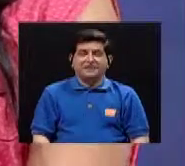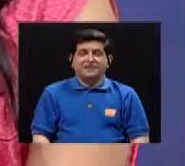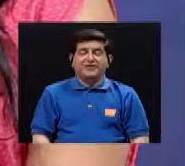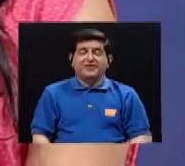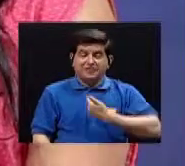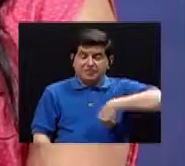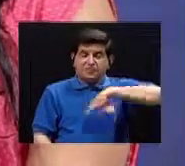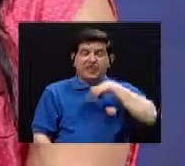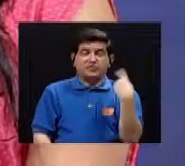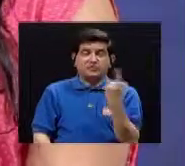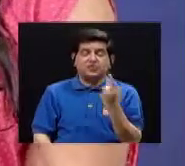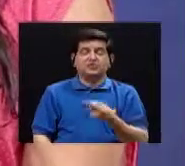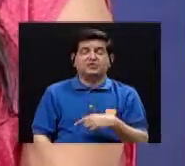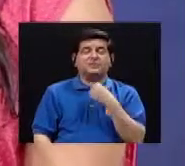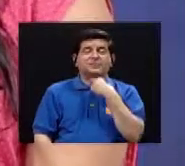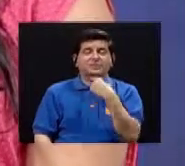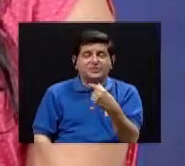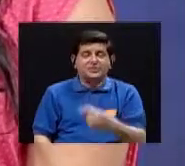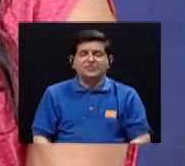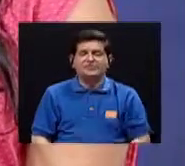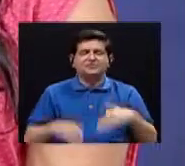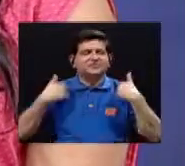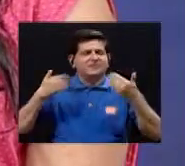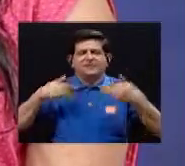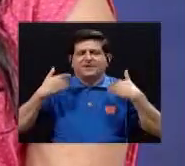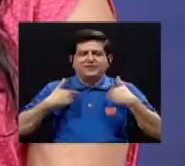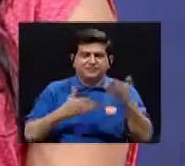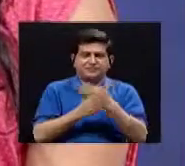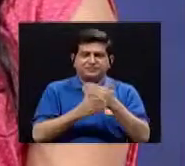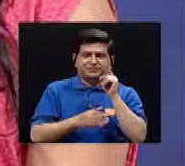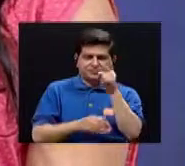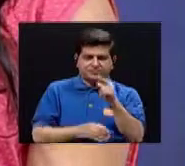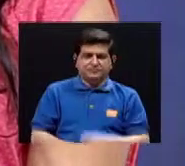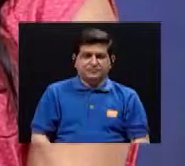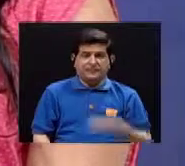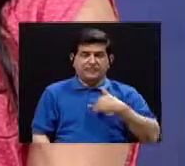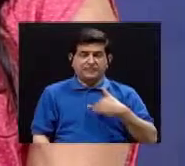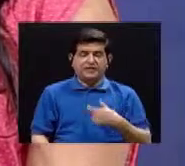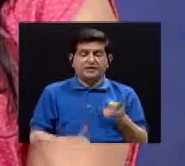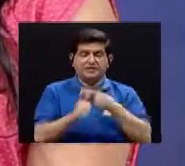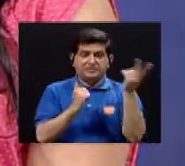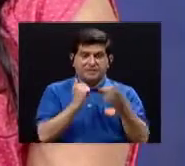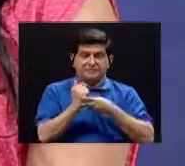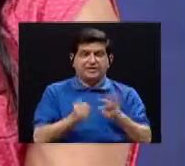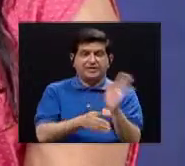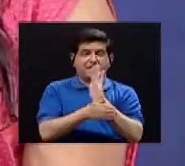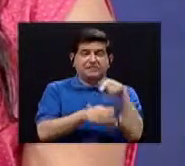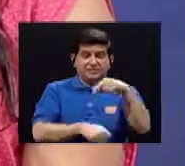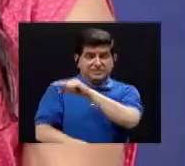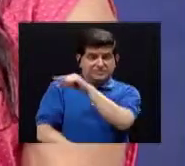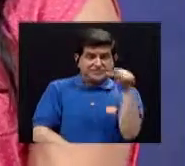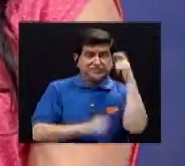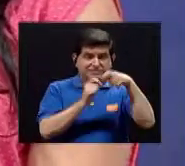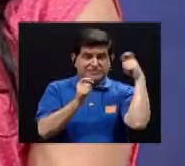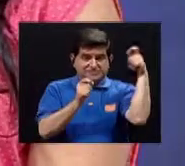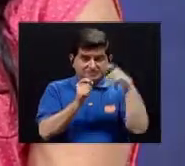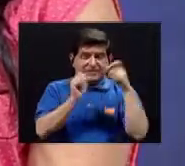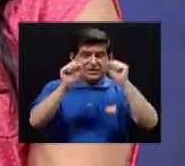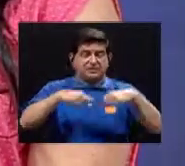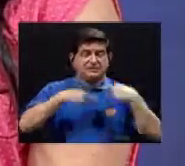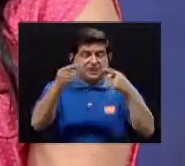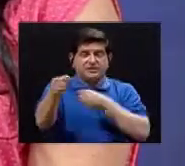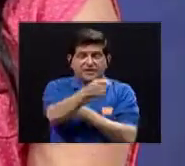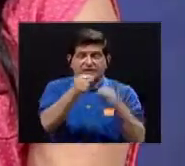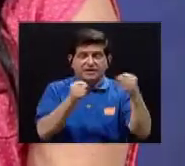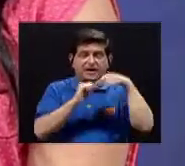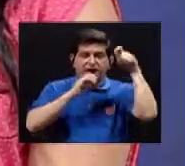nosotros siempre es un placer es un motivo de muchísima alegría compartir con ustedes cuando hay un estreno de una película y es que en esta semana precisamente